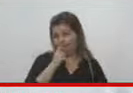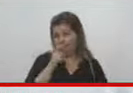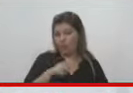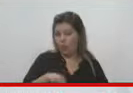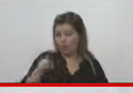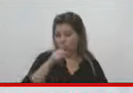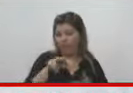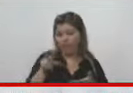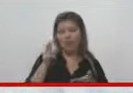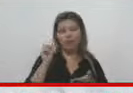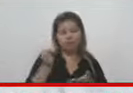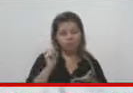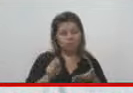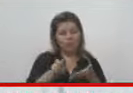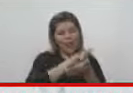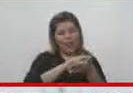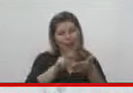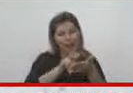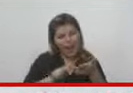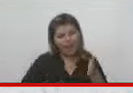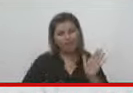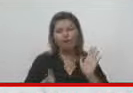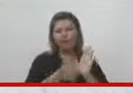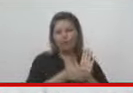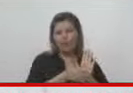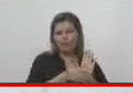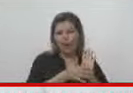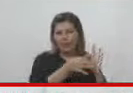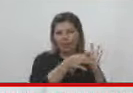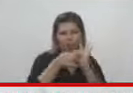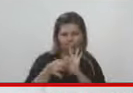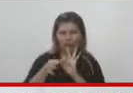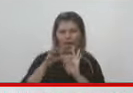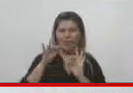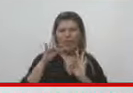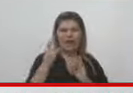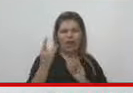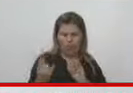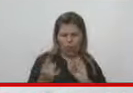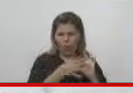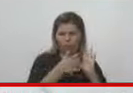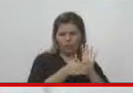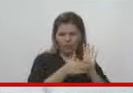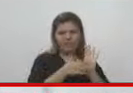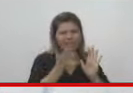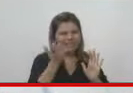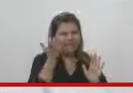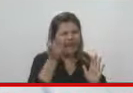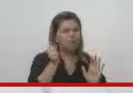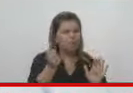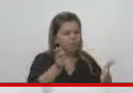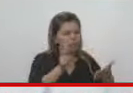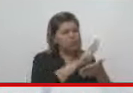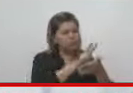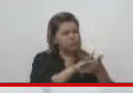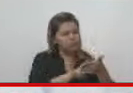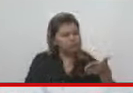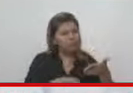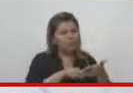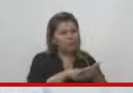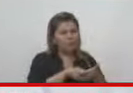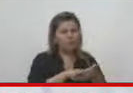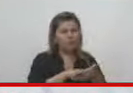los fundamentos para en lo que fundamenta el DNU, el Ejecutivo